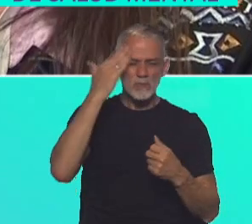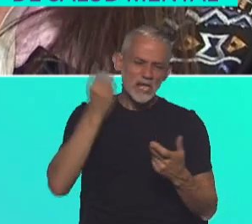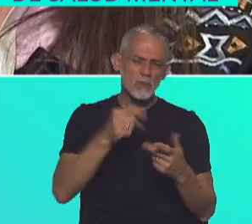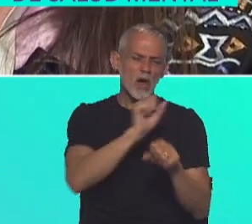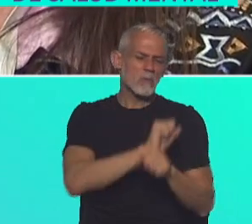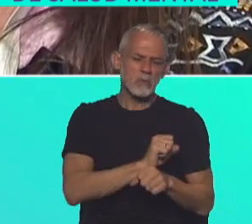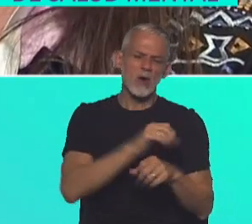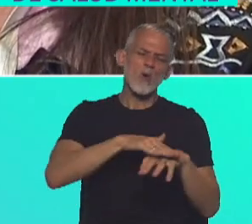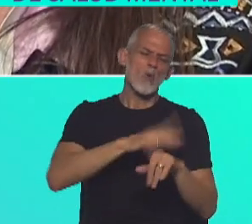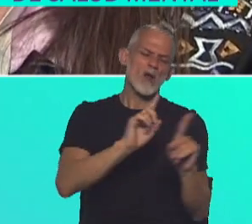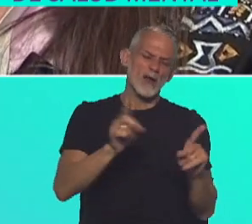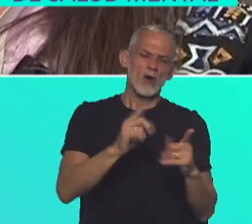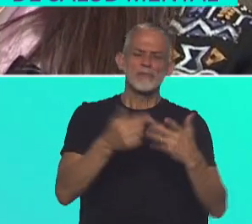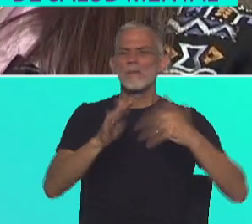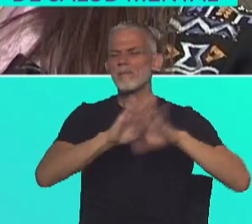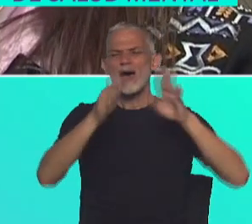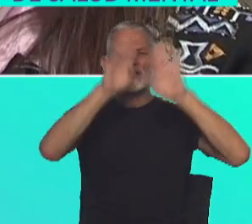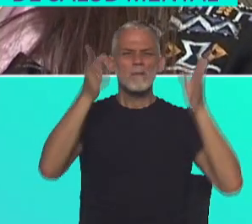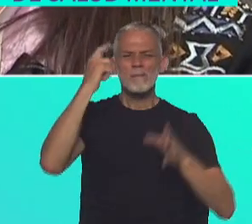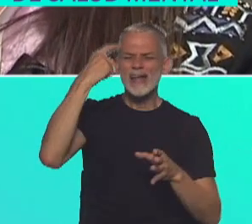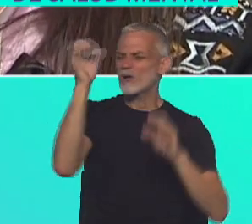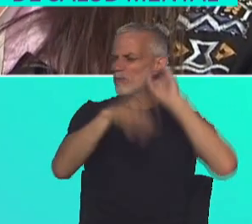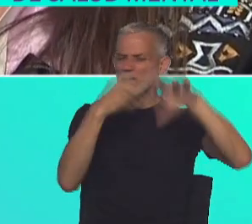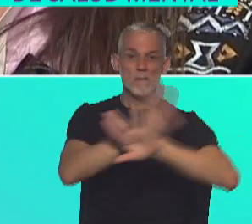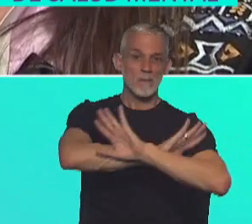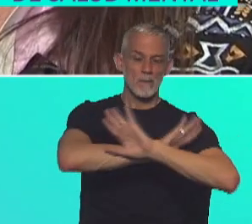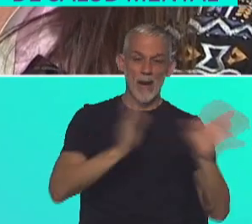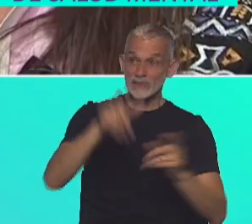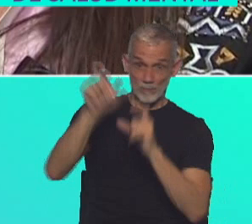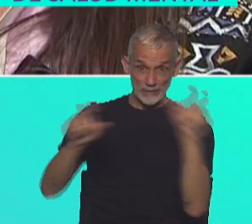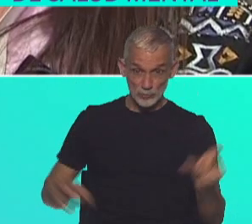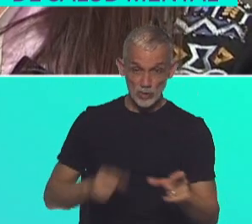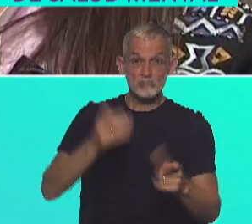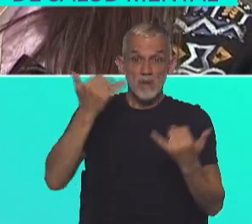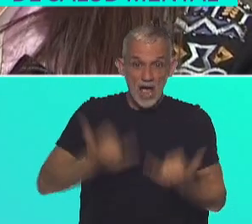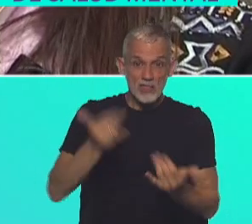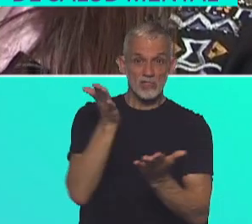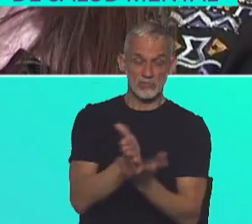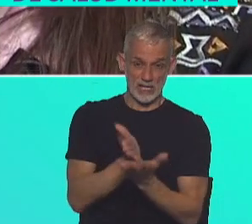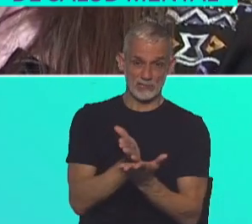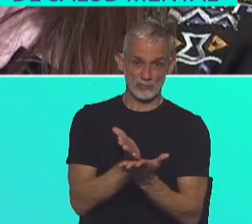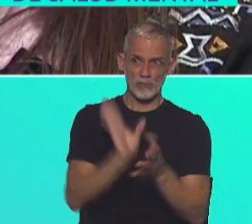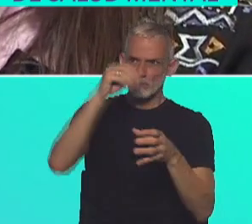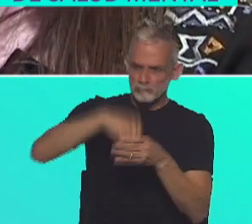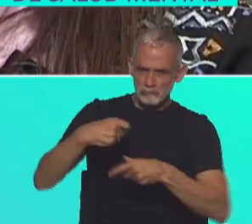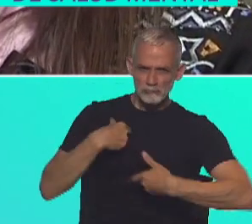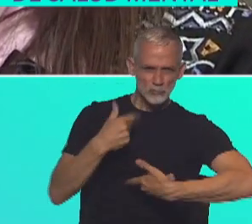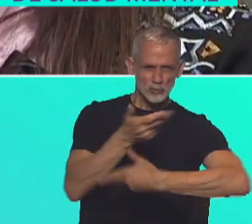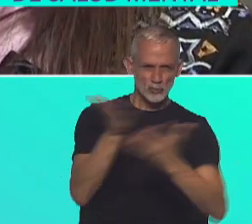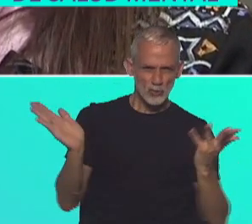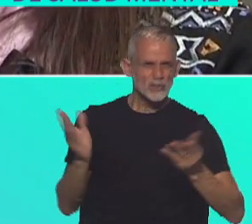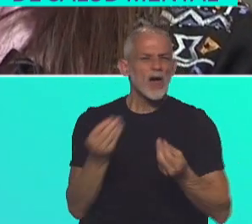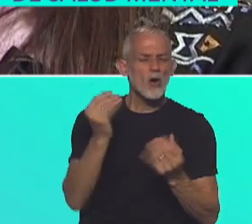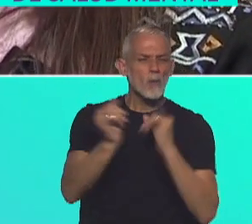cura, no más manicomios, sino realmente seres humanos con derechos humanos para estar incluidos en una sociedad. ¿Cómo